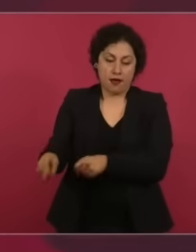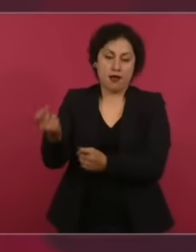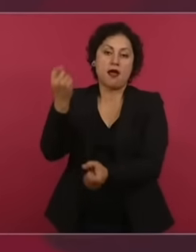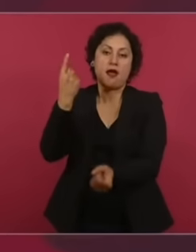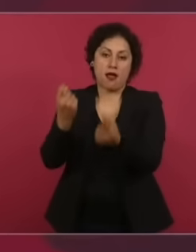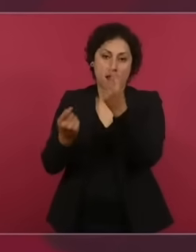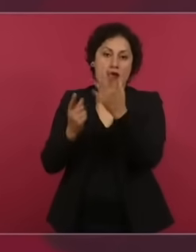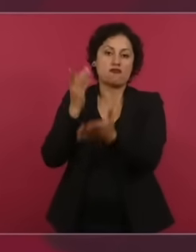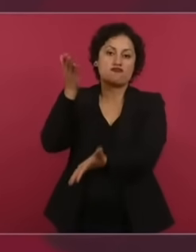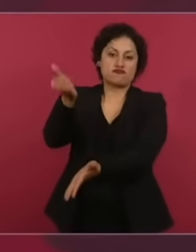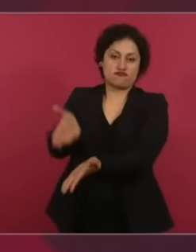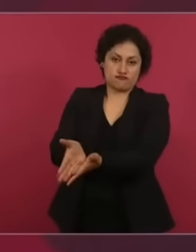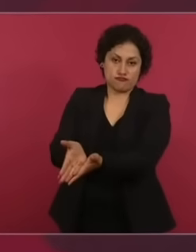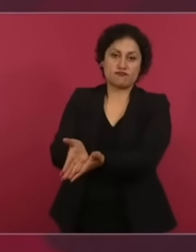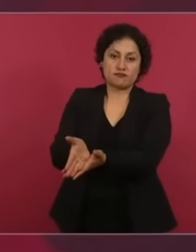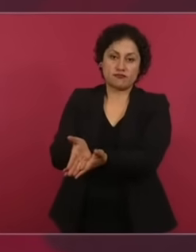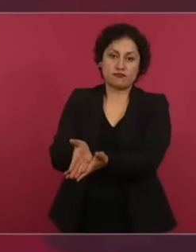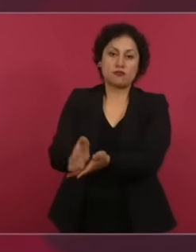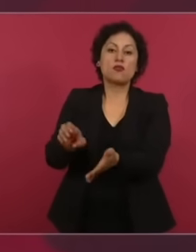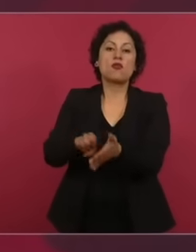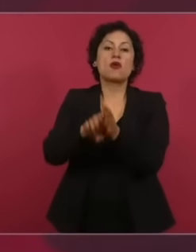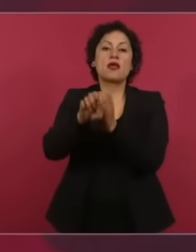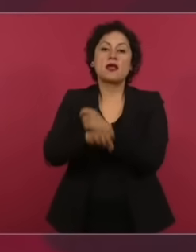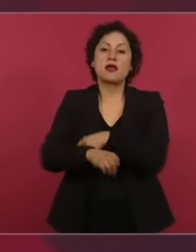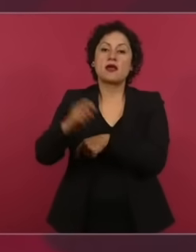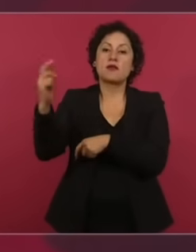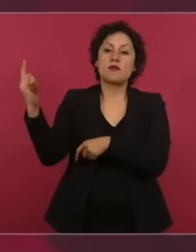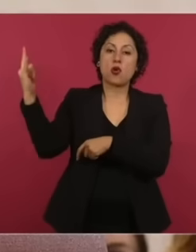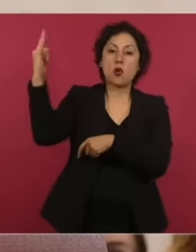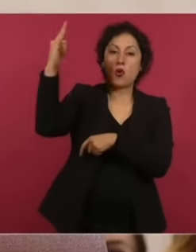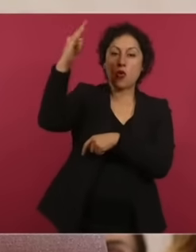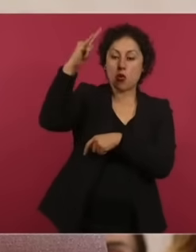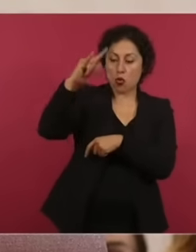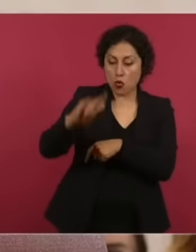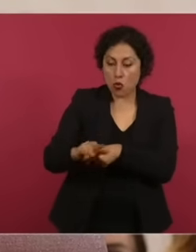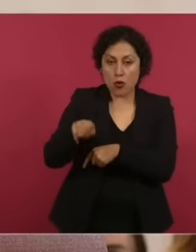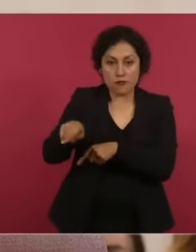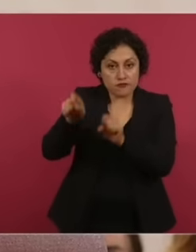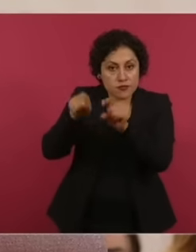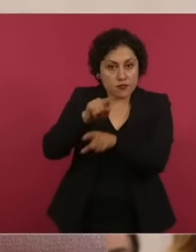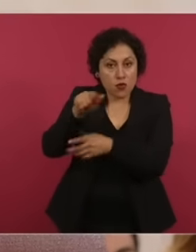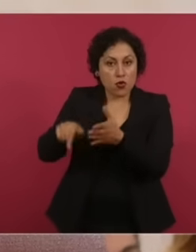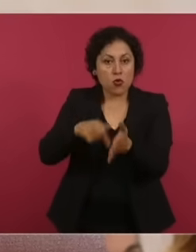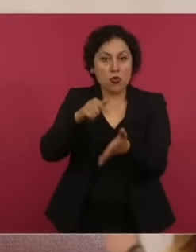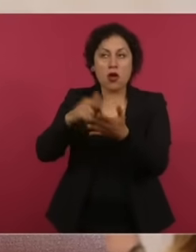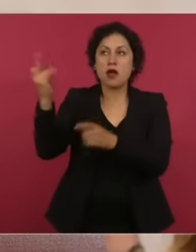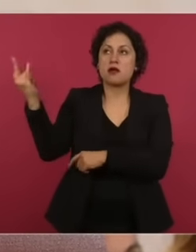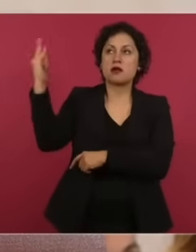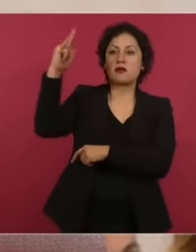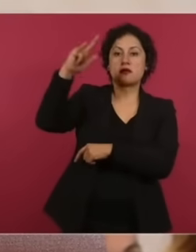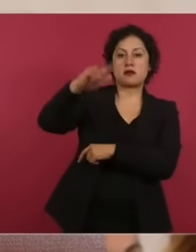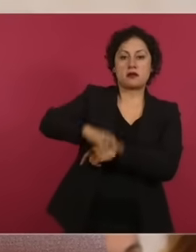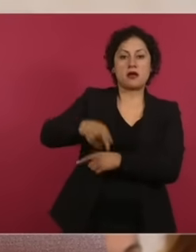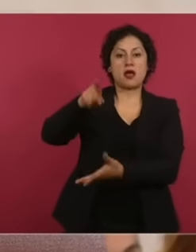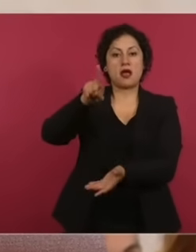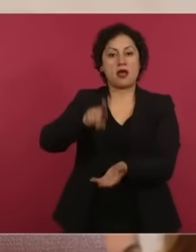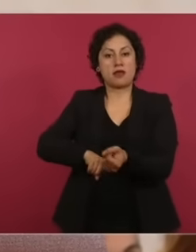bajan ahí avionetas con cocaína de